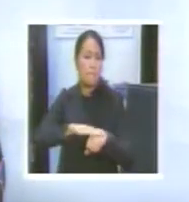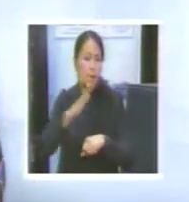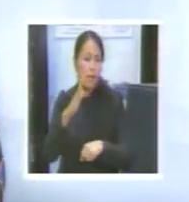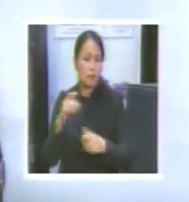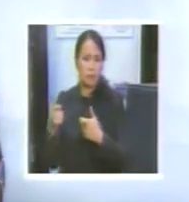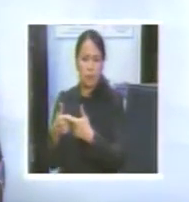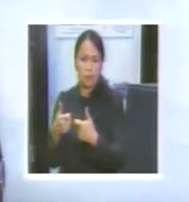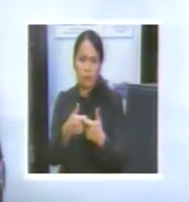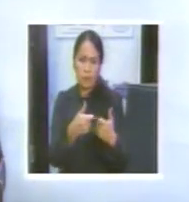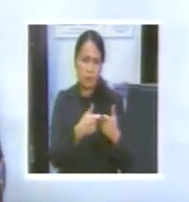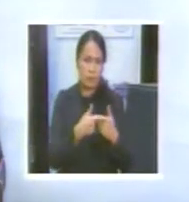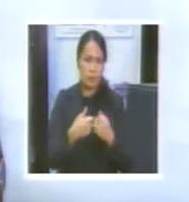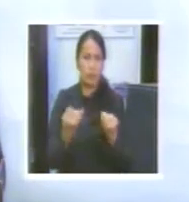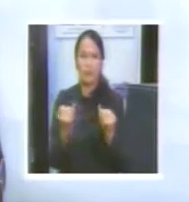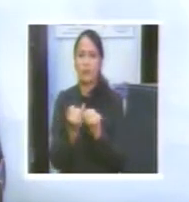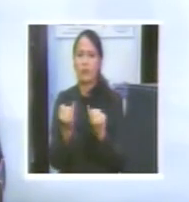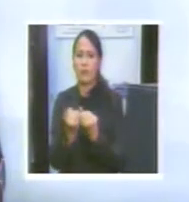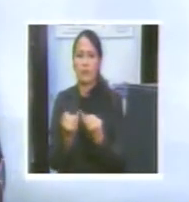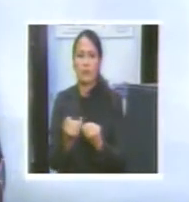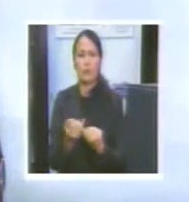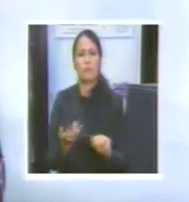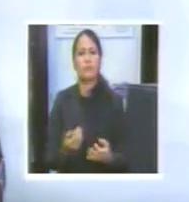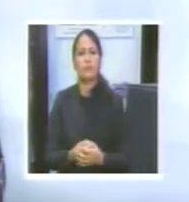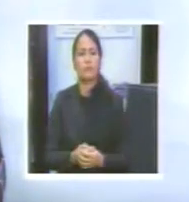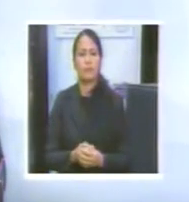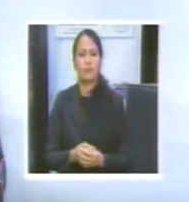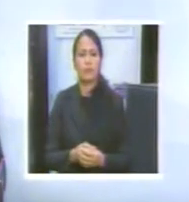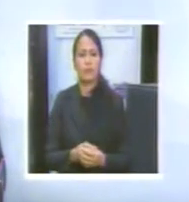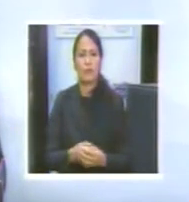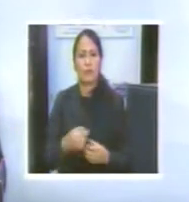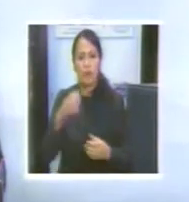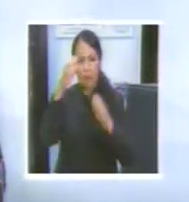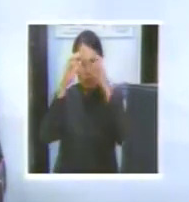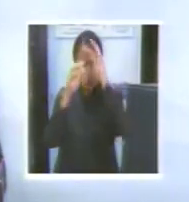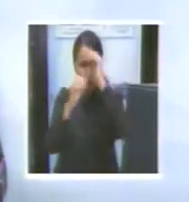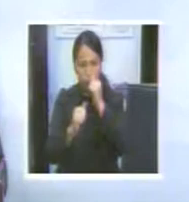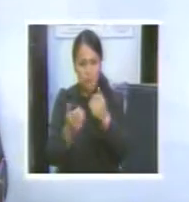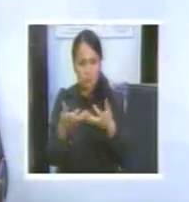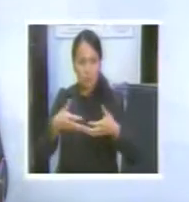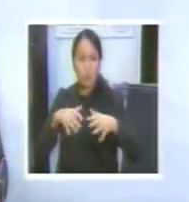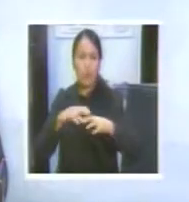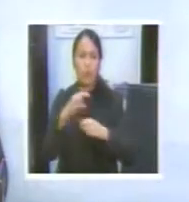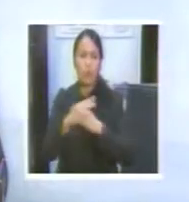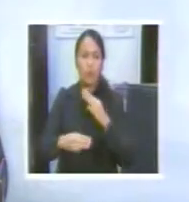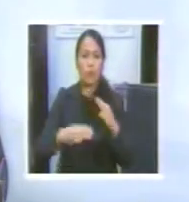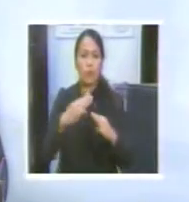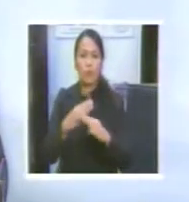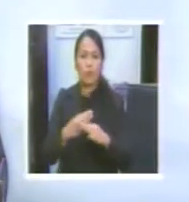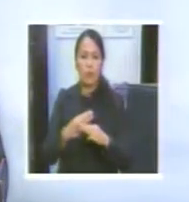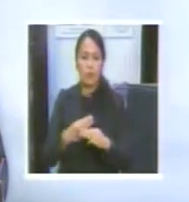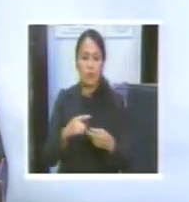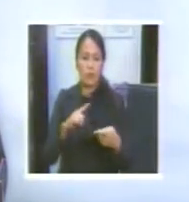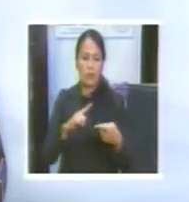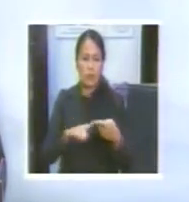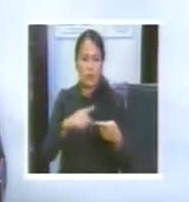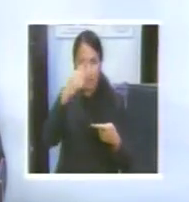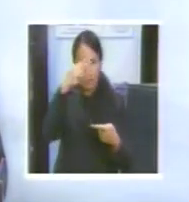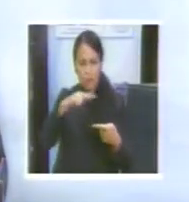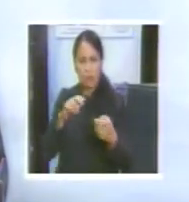cooperación, y algunos de ellos son los que puede ofrecer el acuerdo global suscrito entre México y la Unión